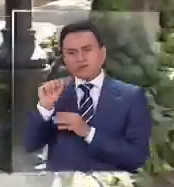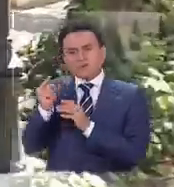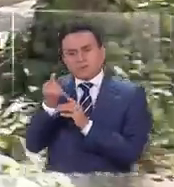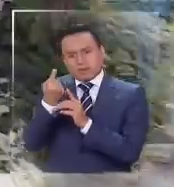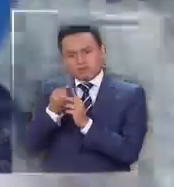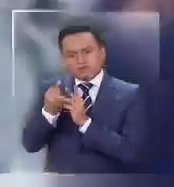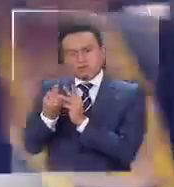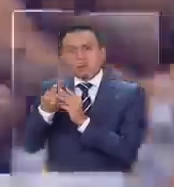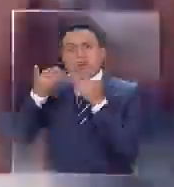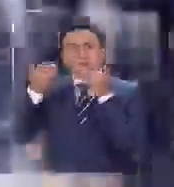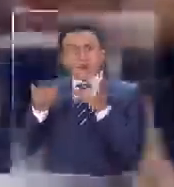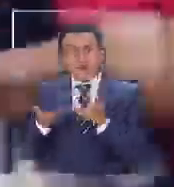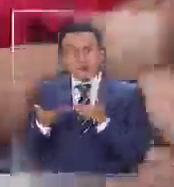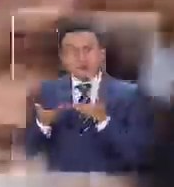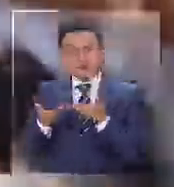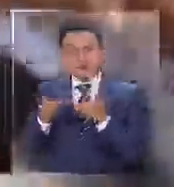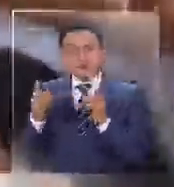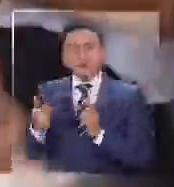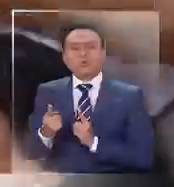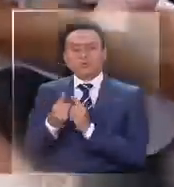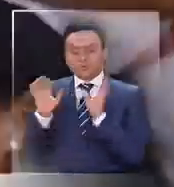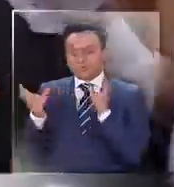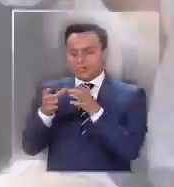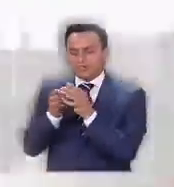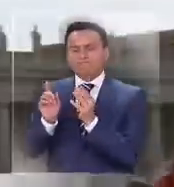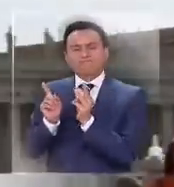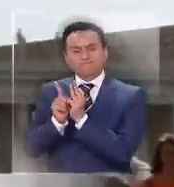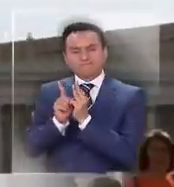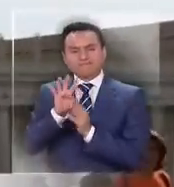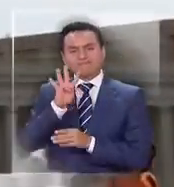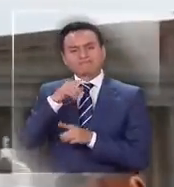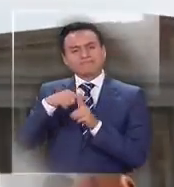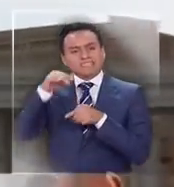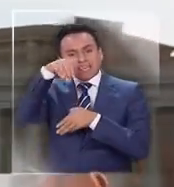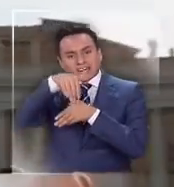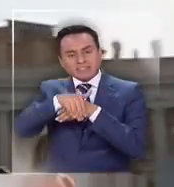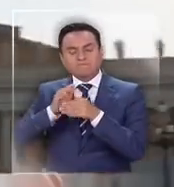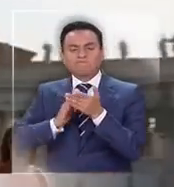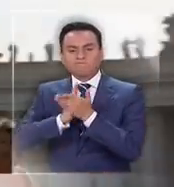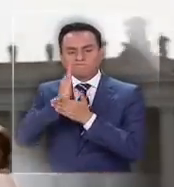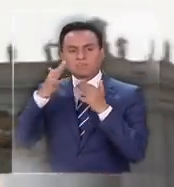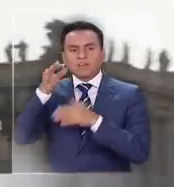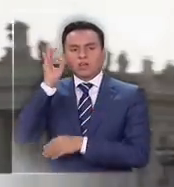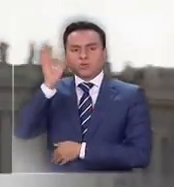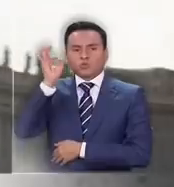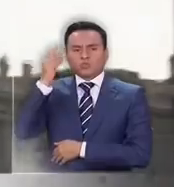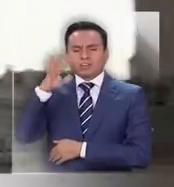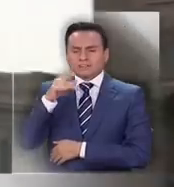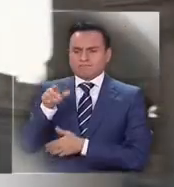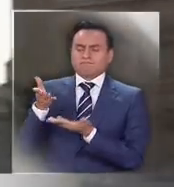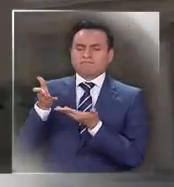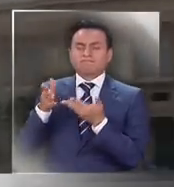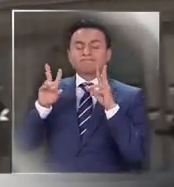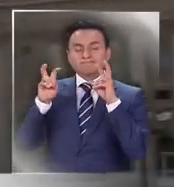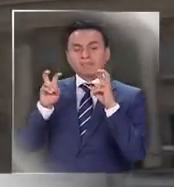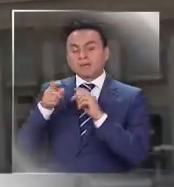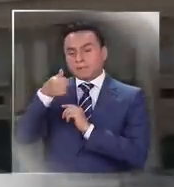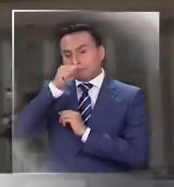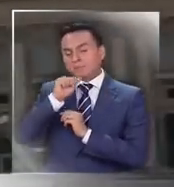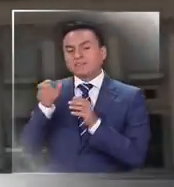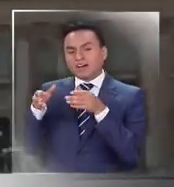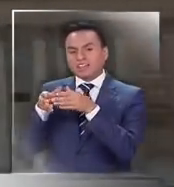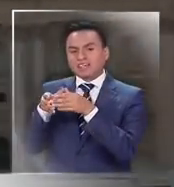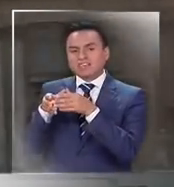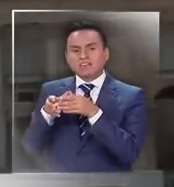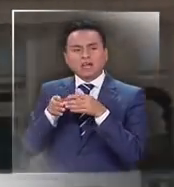hoy, particularmente en este encuentro grupal, a las 4:30 de la tarde, comenzó esta reunión que ha sido, por cierto, de forma privada.